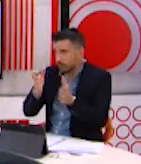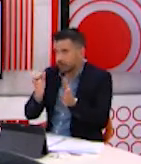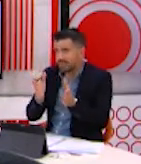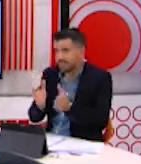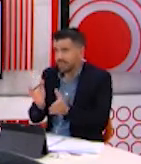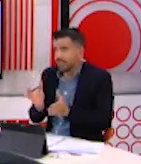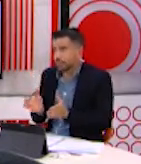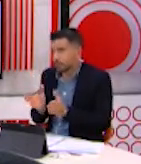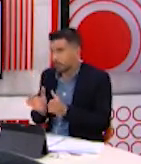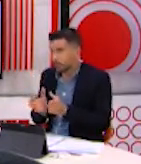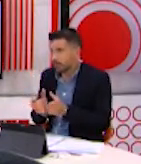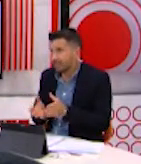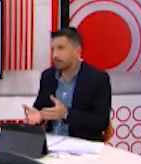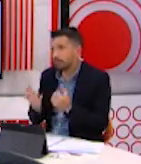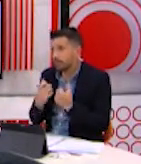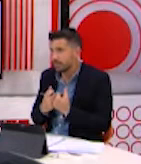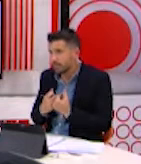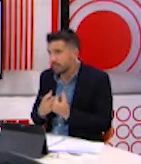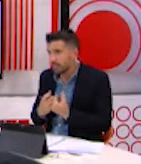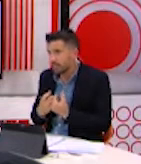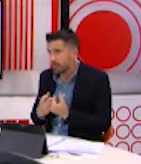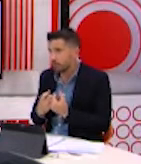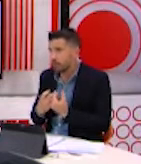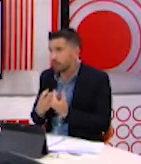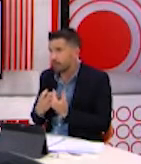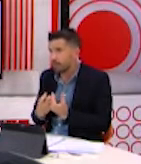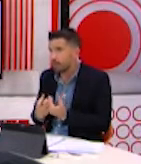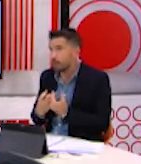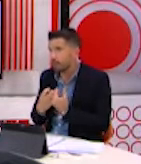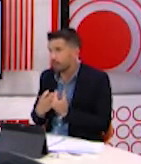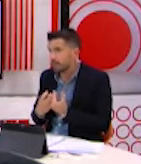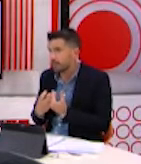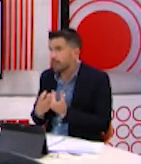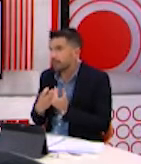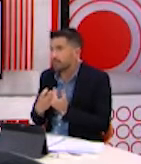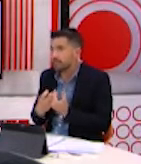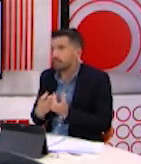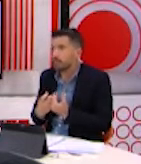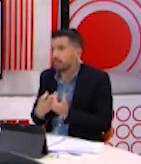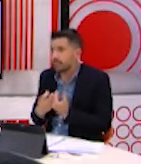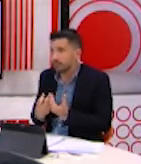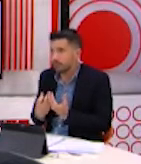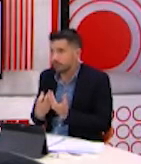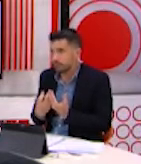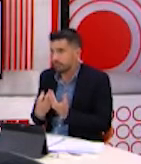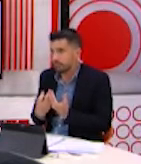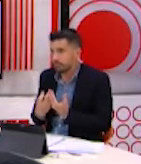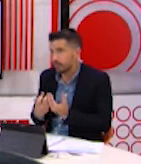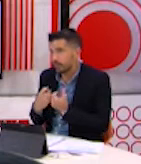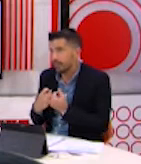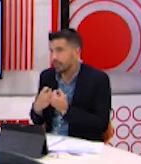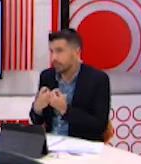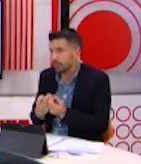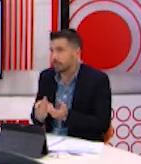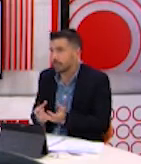y lo que comentabais antes, que vosotros al final importáis ese material, os ponen un precio, lo adelantáis y tenéis que sacar un rendimiento,